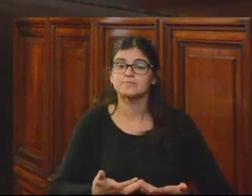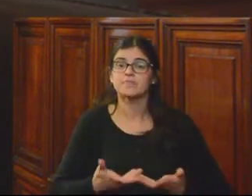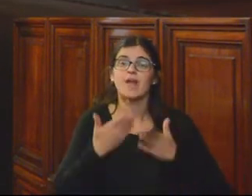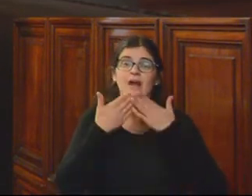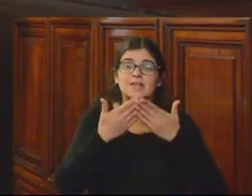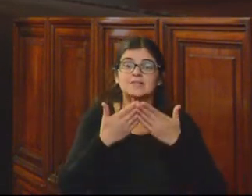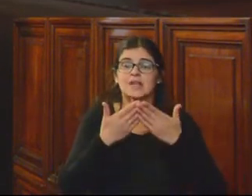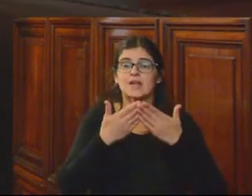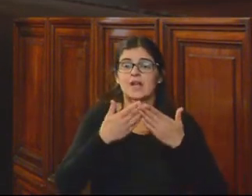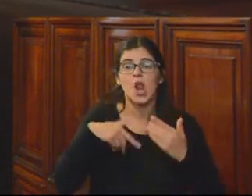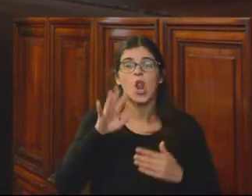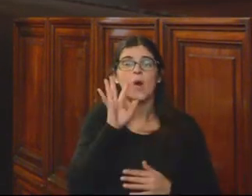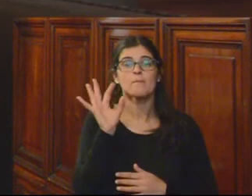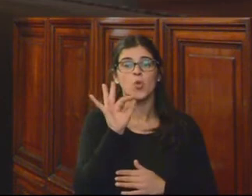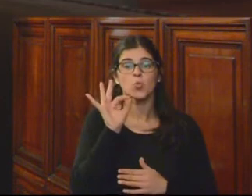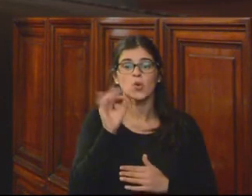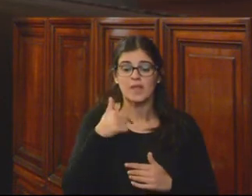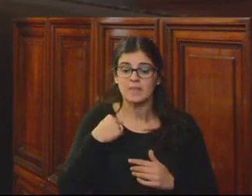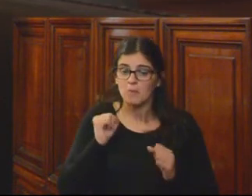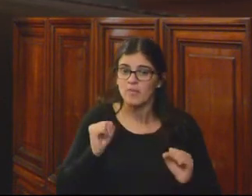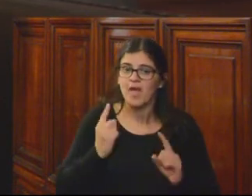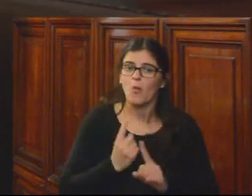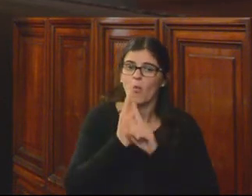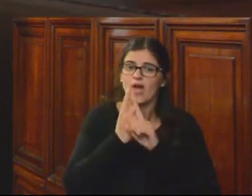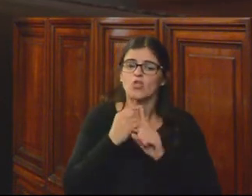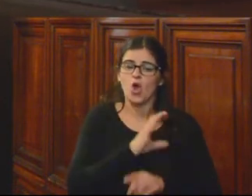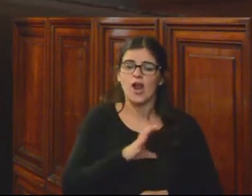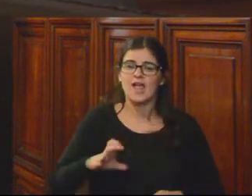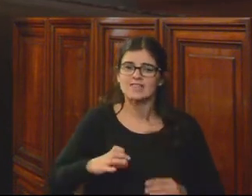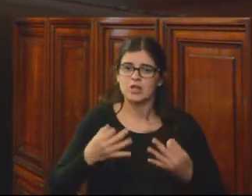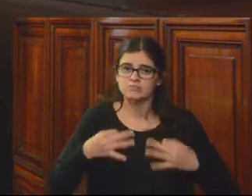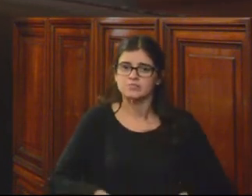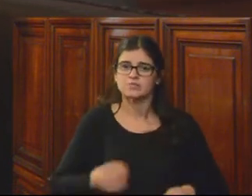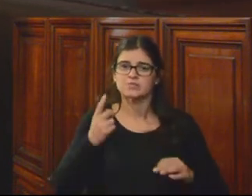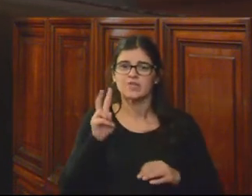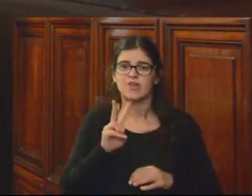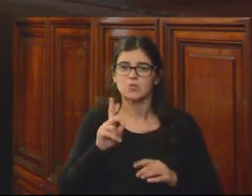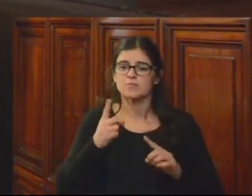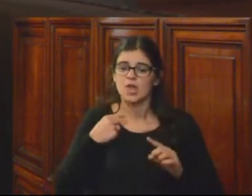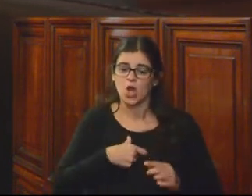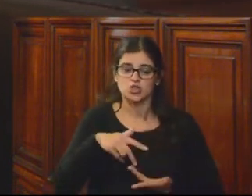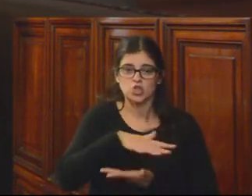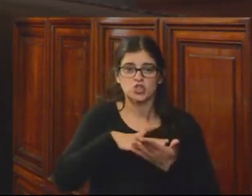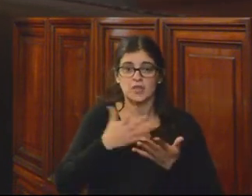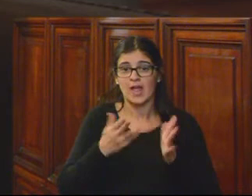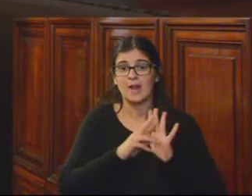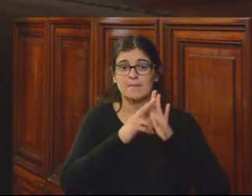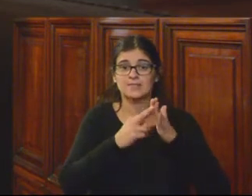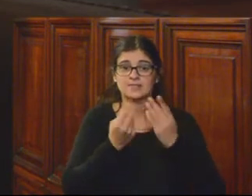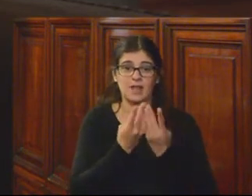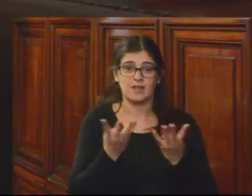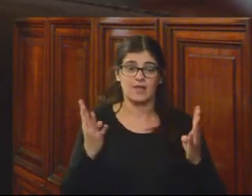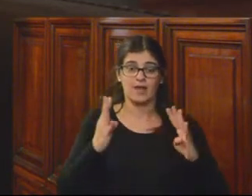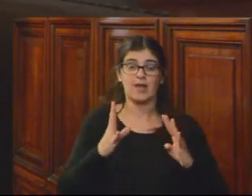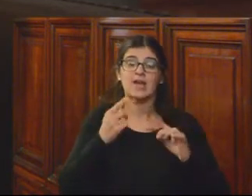agradecer muchísimo la oportunidad de tener este encuentro con el Estado de Venezuela y con la sociedad civil acá representada, en